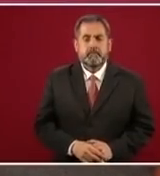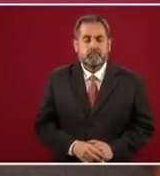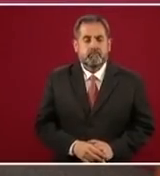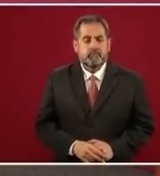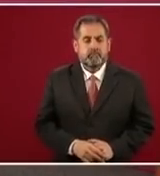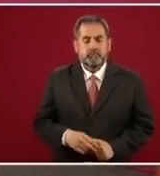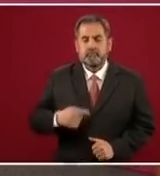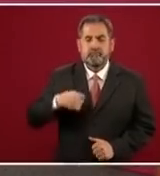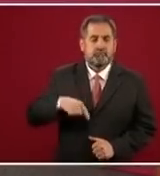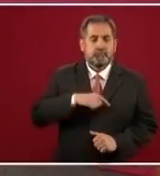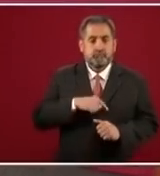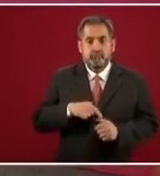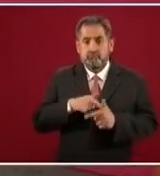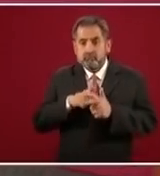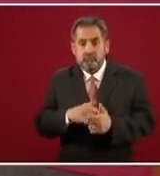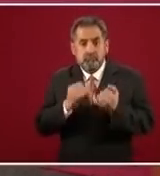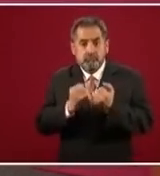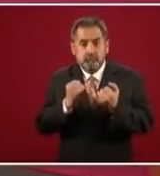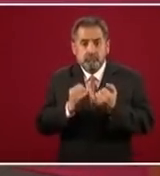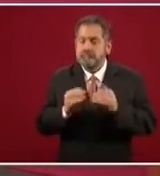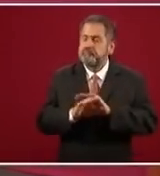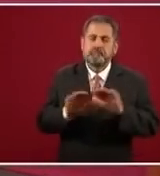Nosotros ya no queremos eso.